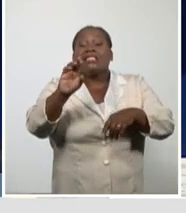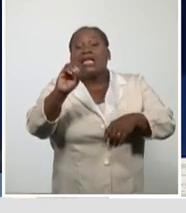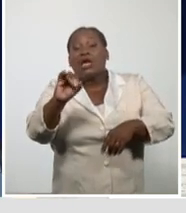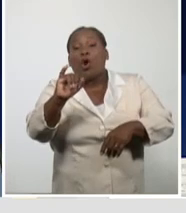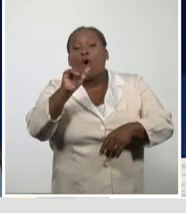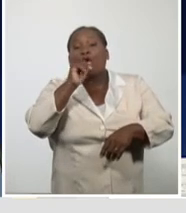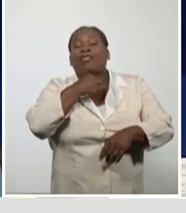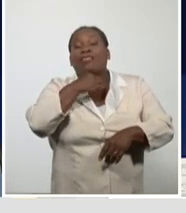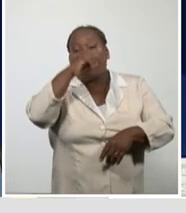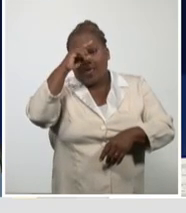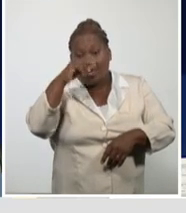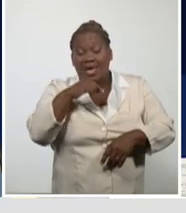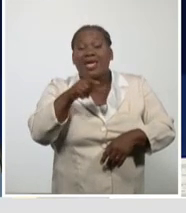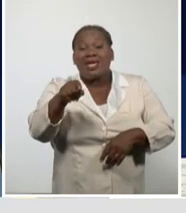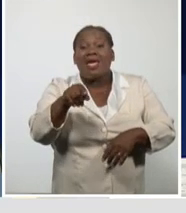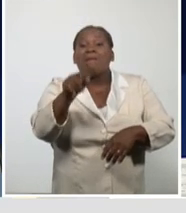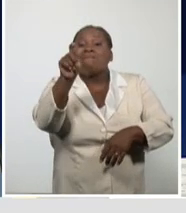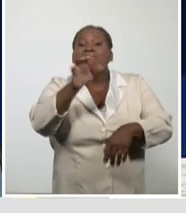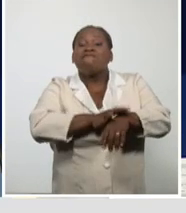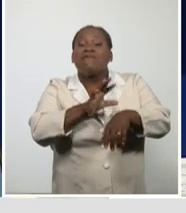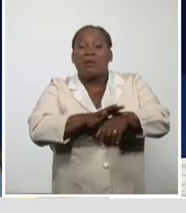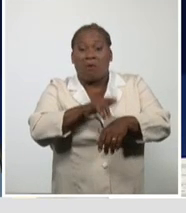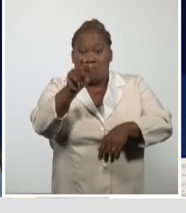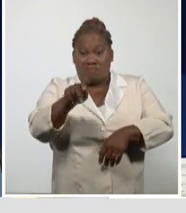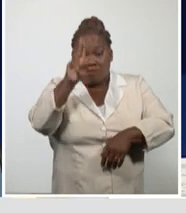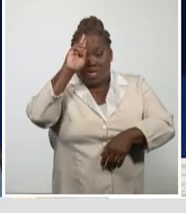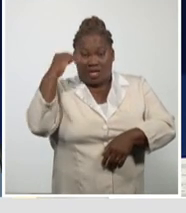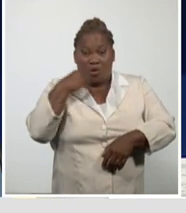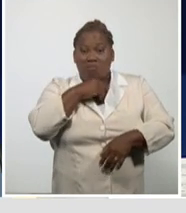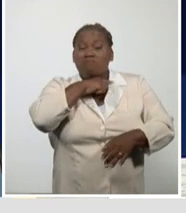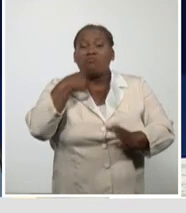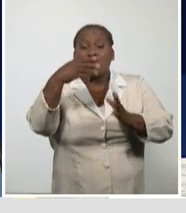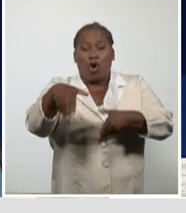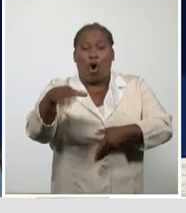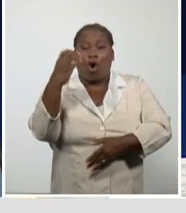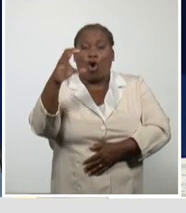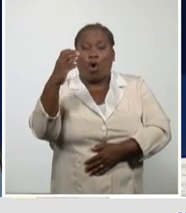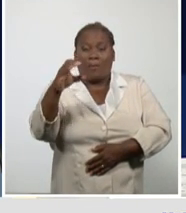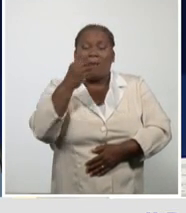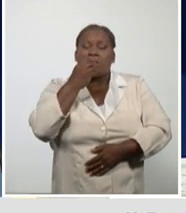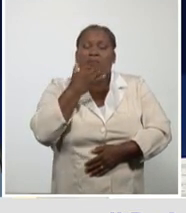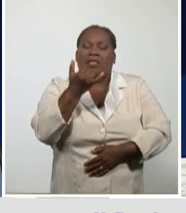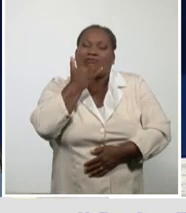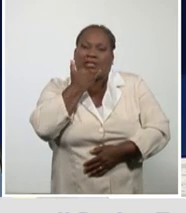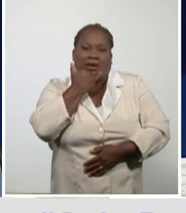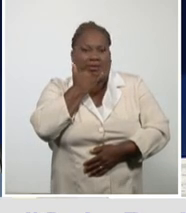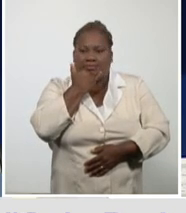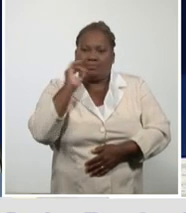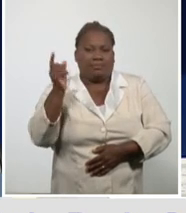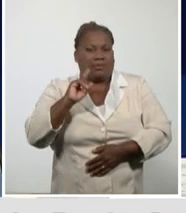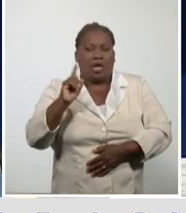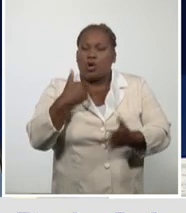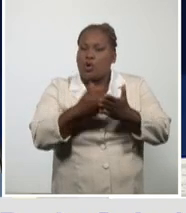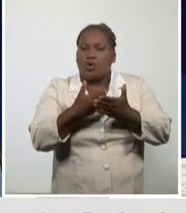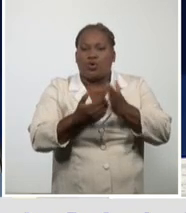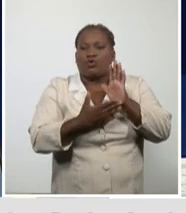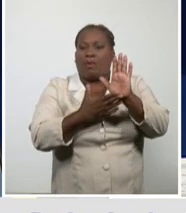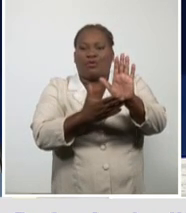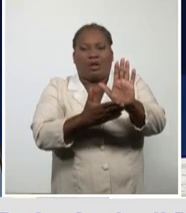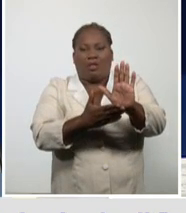él, y es la pregunta que nos hacen, pueda afectar. De todas formas, yo estuve